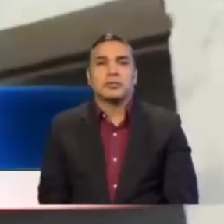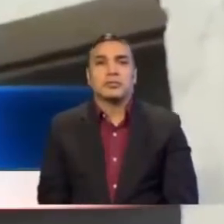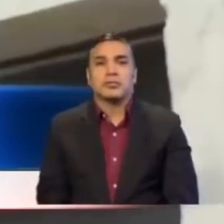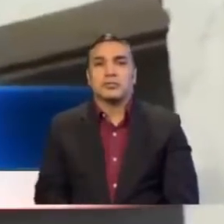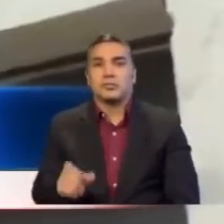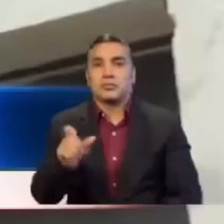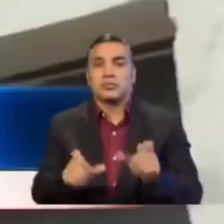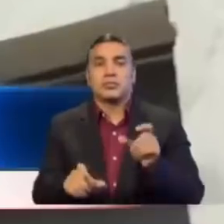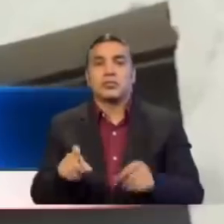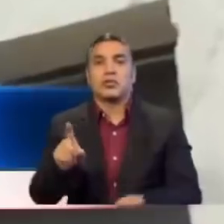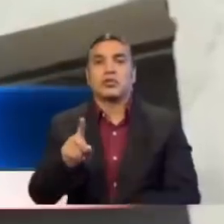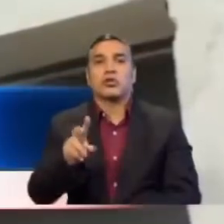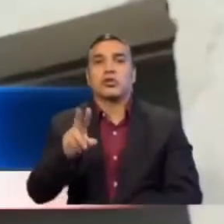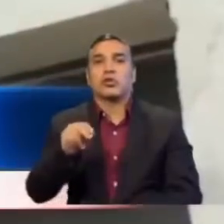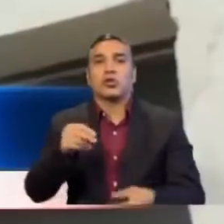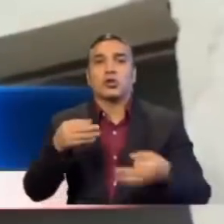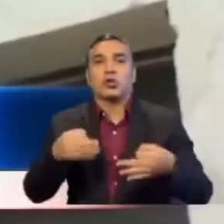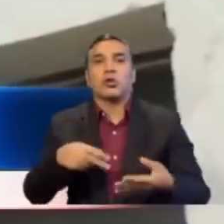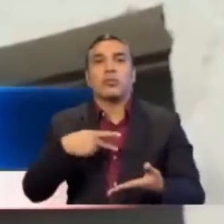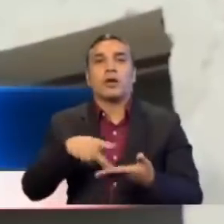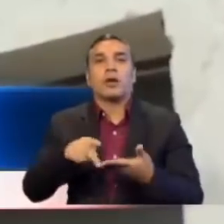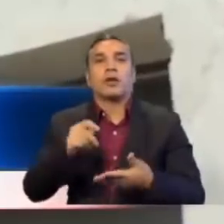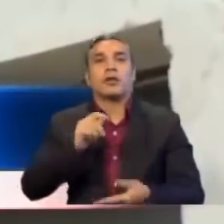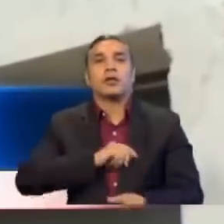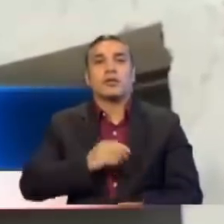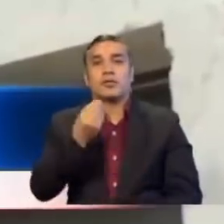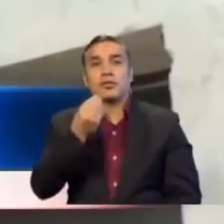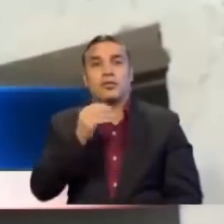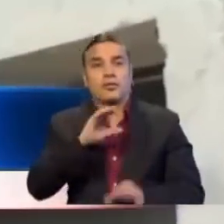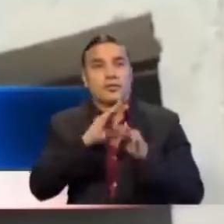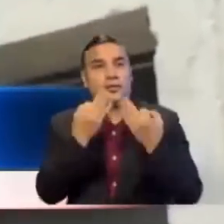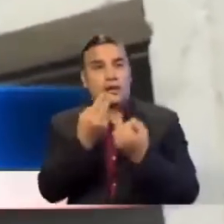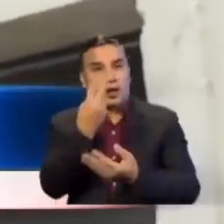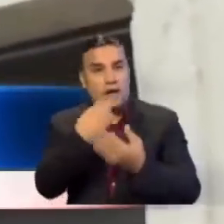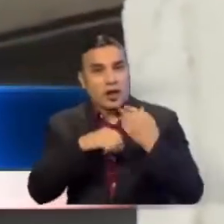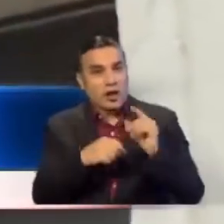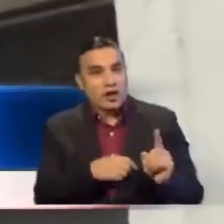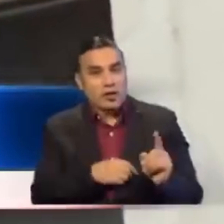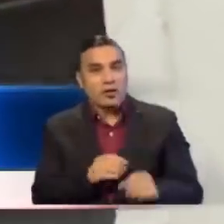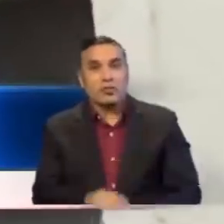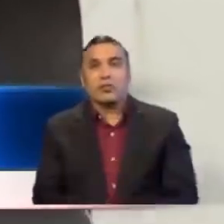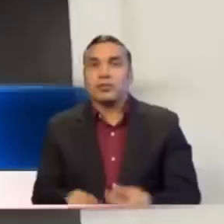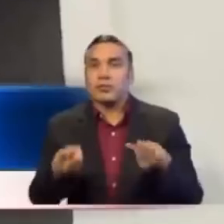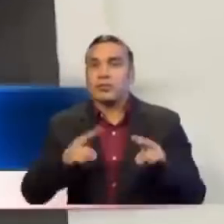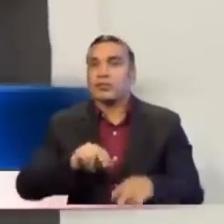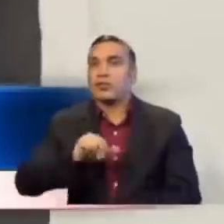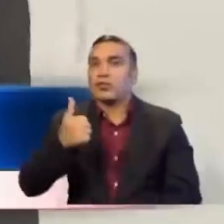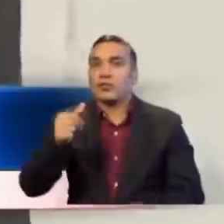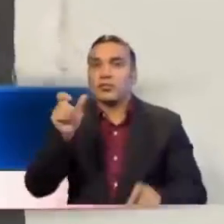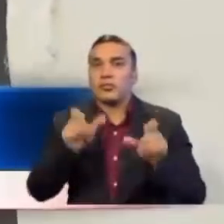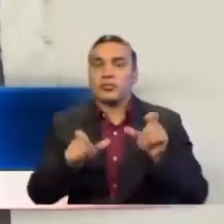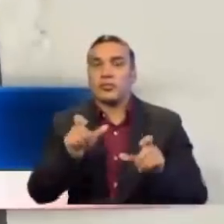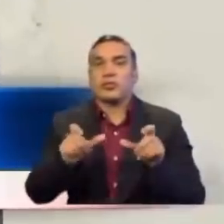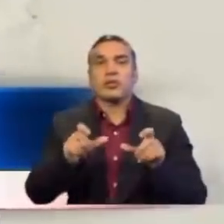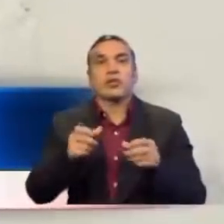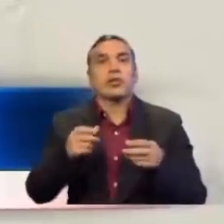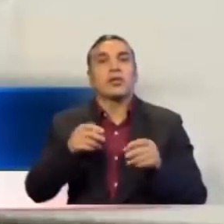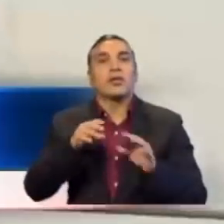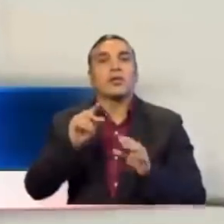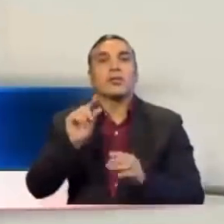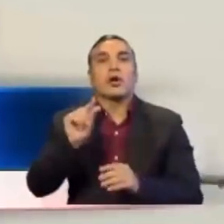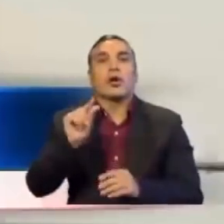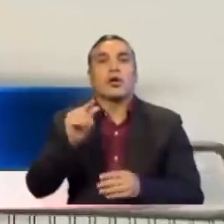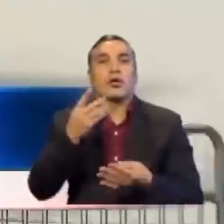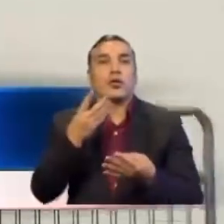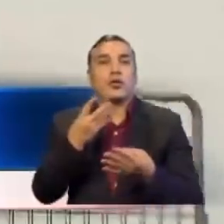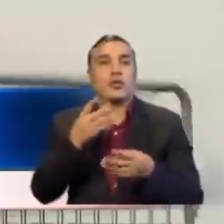ha incumplido los pagos de pensiones familiares y otro tipo de infracciones menores.